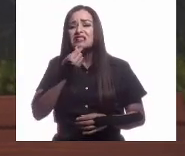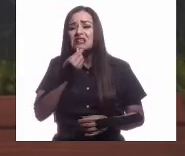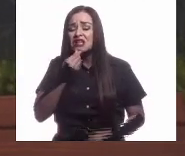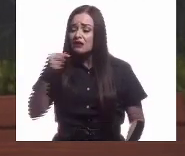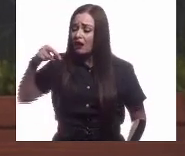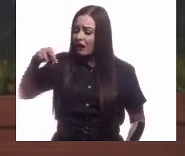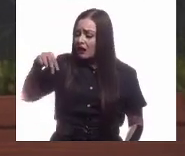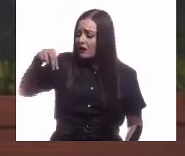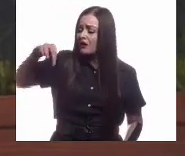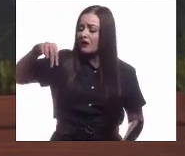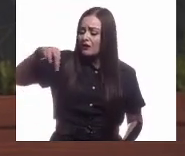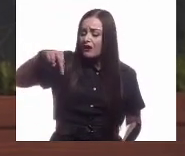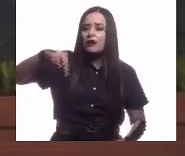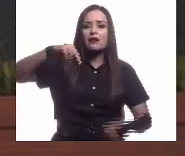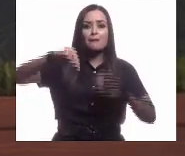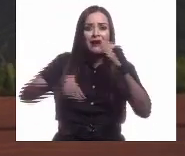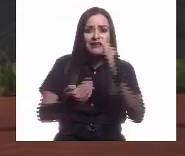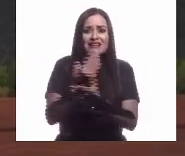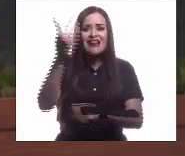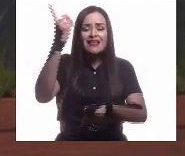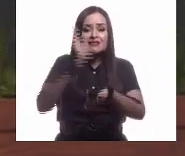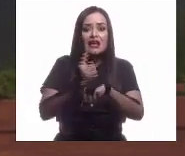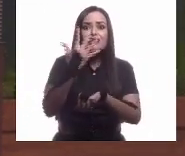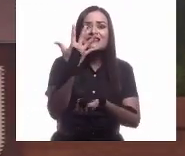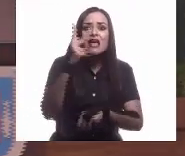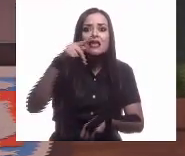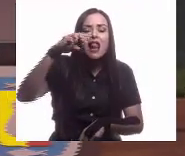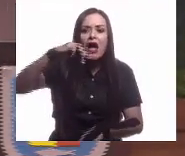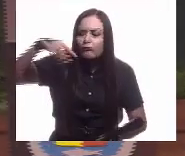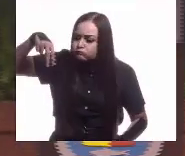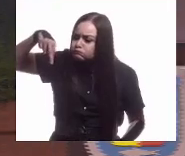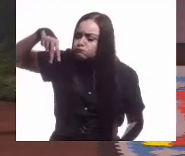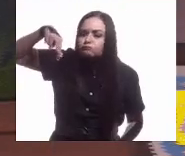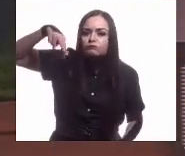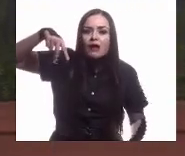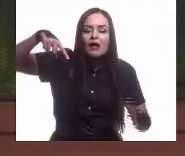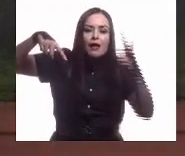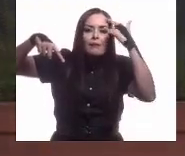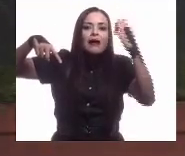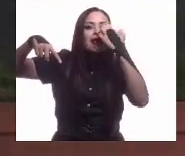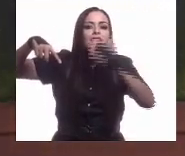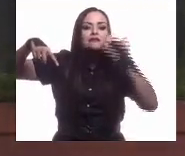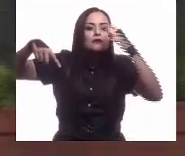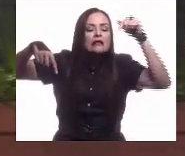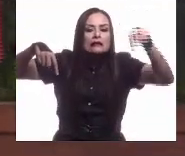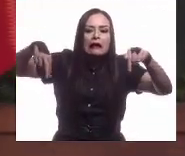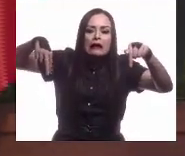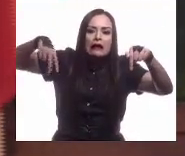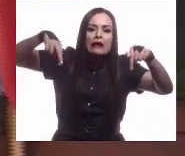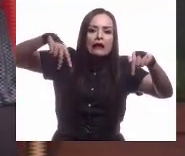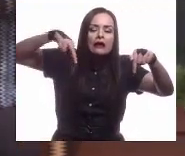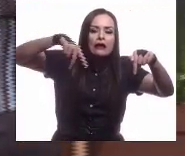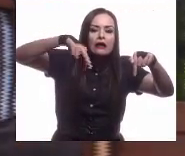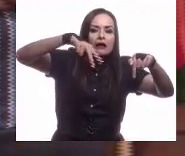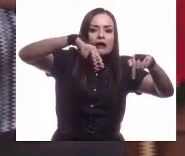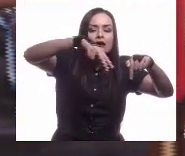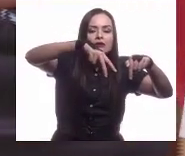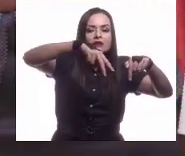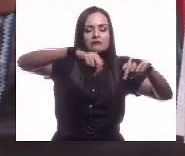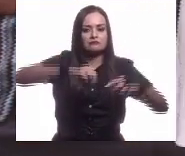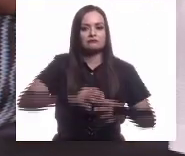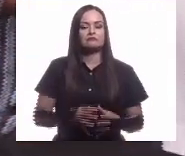caminar todas las mañanas 5 kilómetros para llegar a la escuela primaria Rosario Rosas en la comunidad del